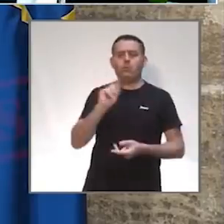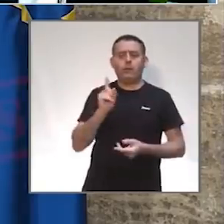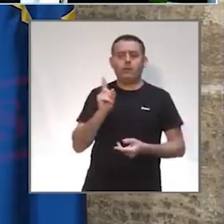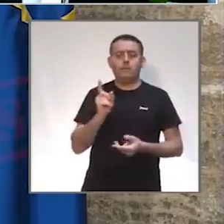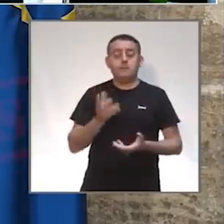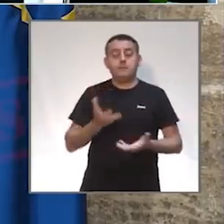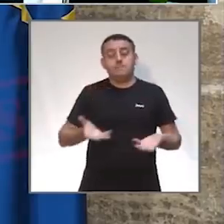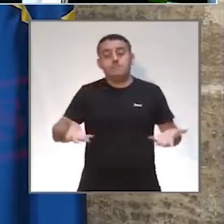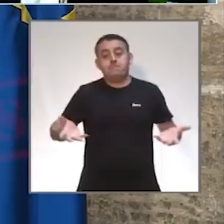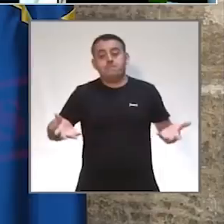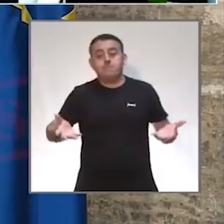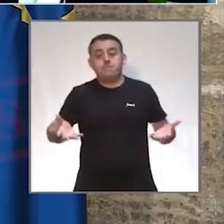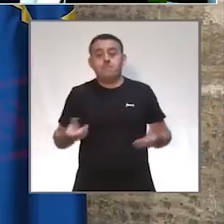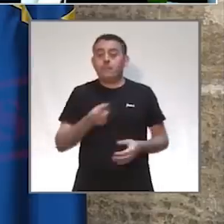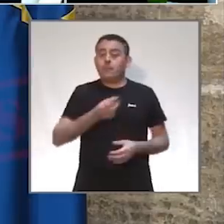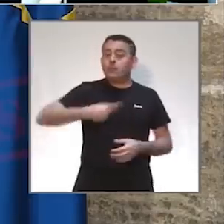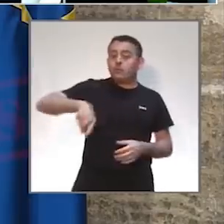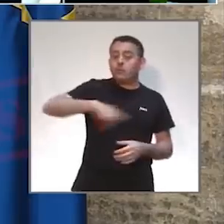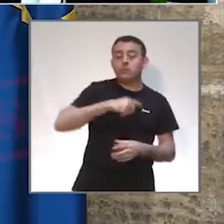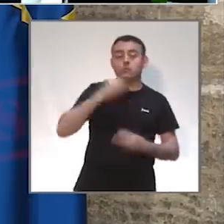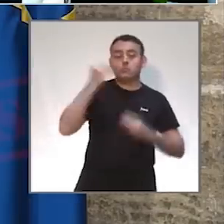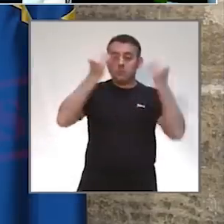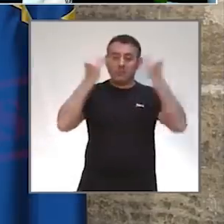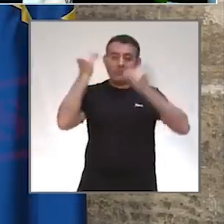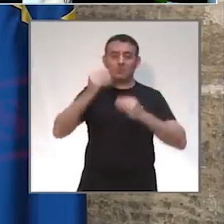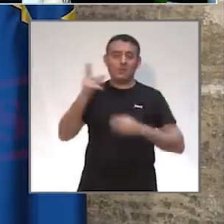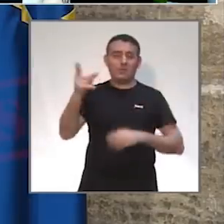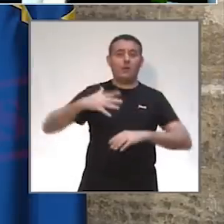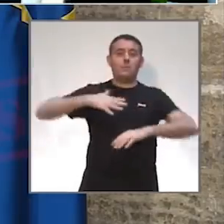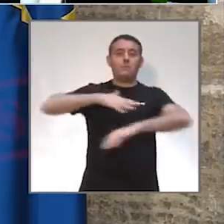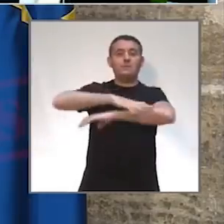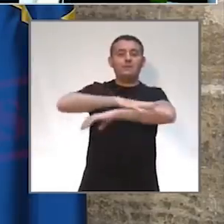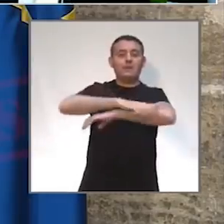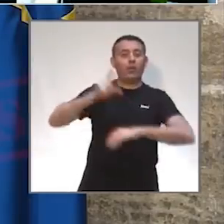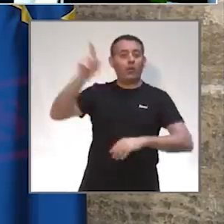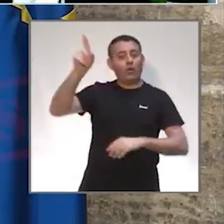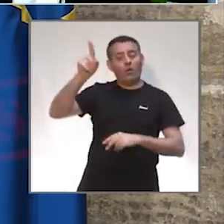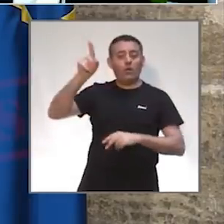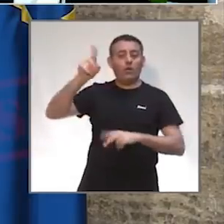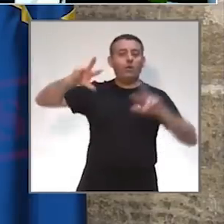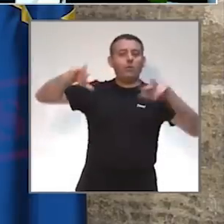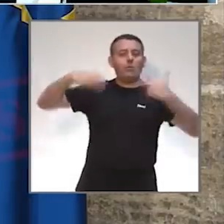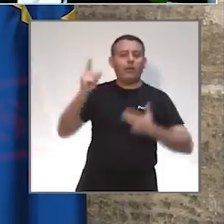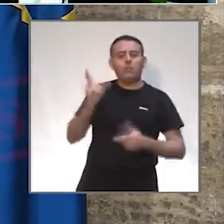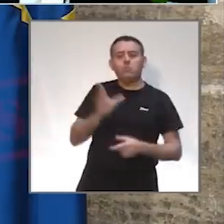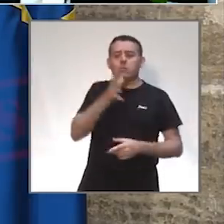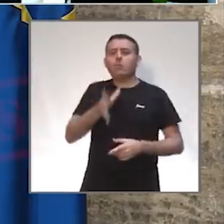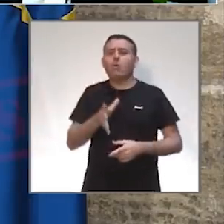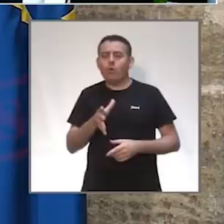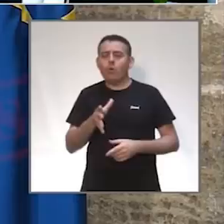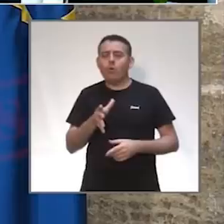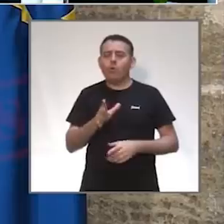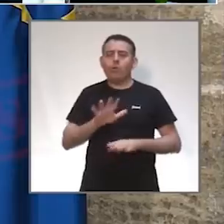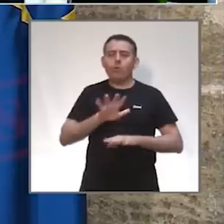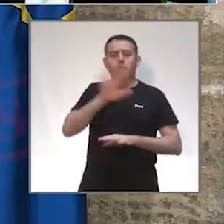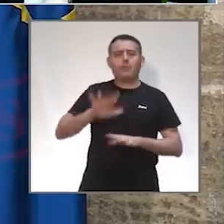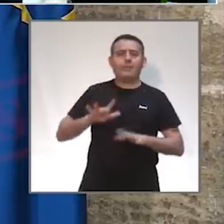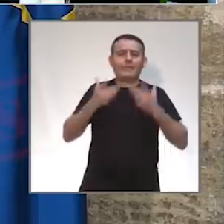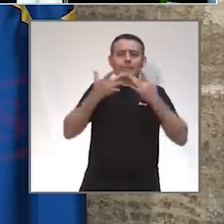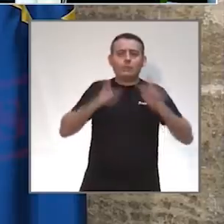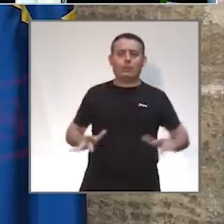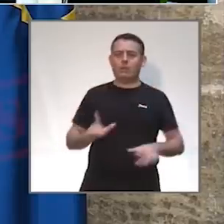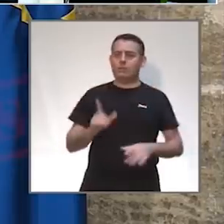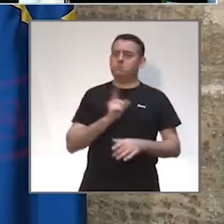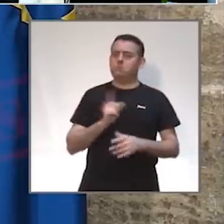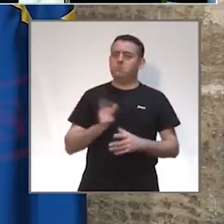consistorio a la Generalitat, desde la oposición, que hagan más PCRs. Parece ser que no lo han hecho, pero, don Javier,